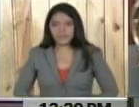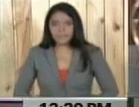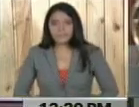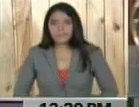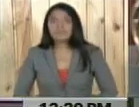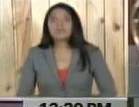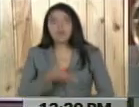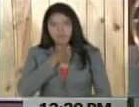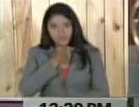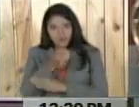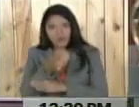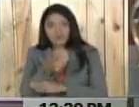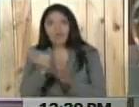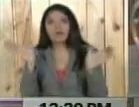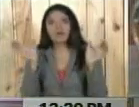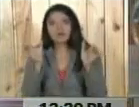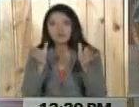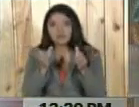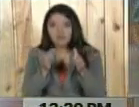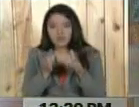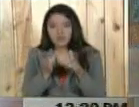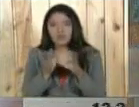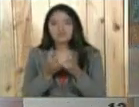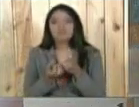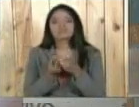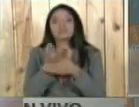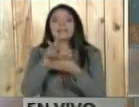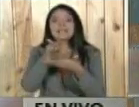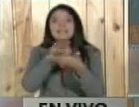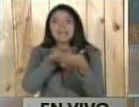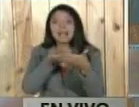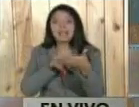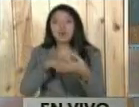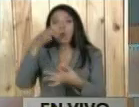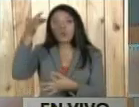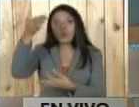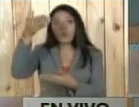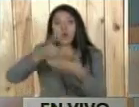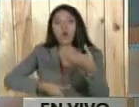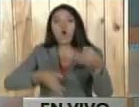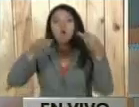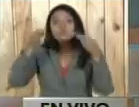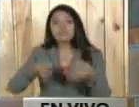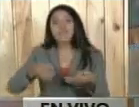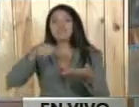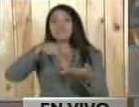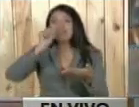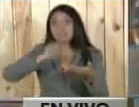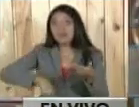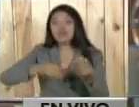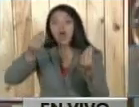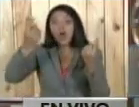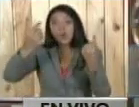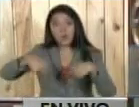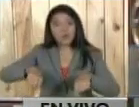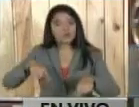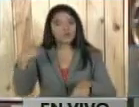estuvo allí. Se instaló, se leyó un documento oficial firmado y convenido por las